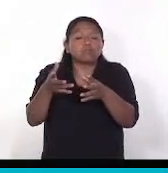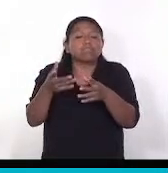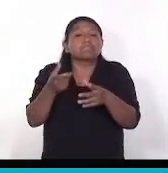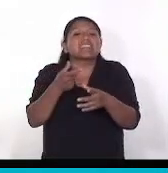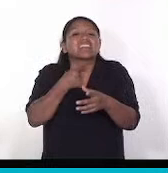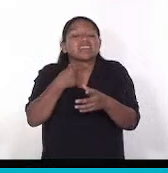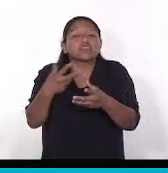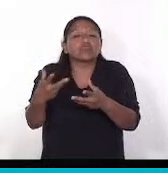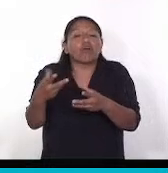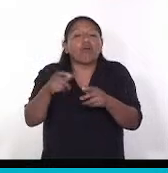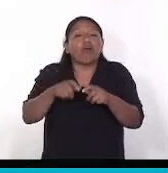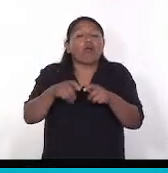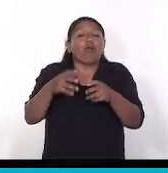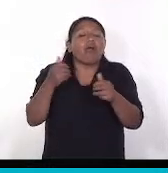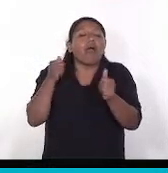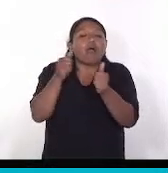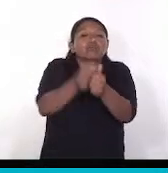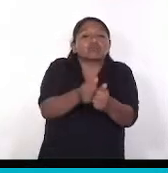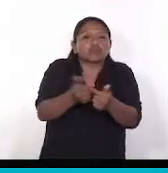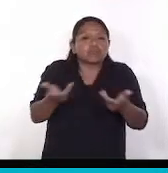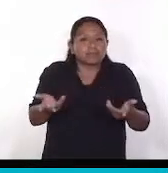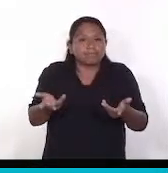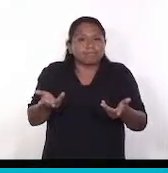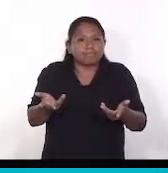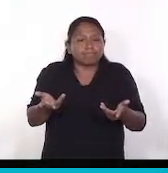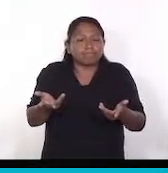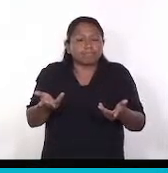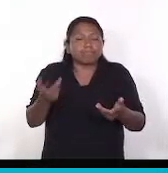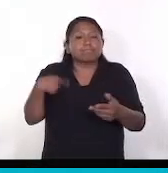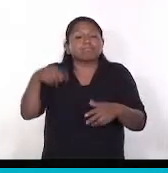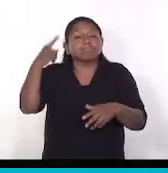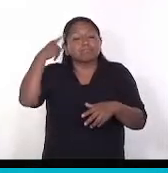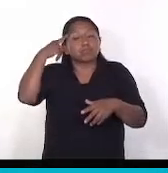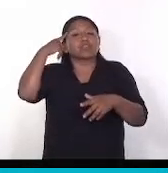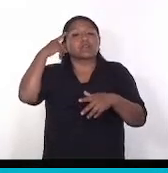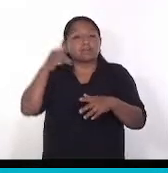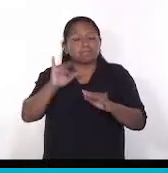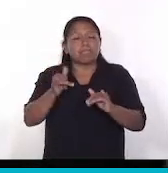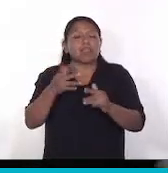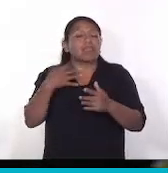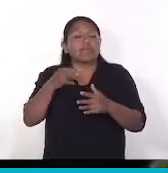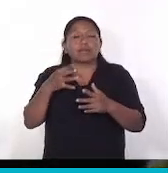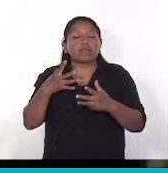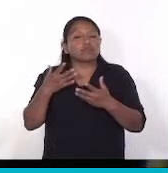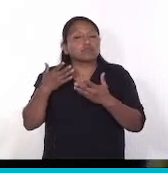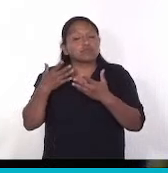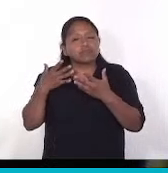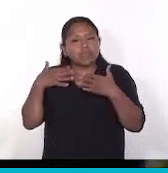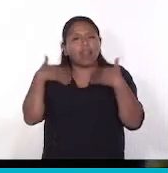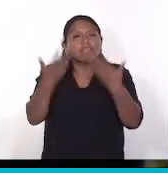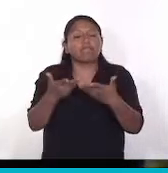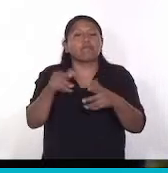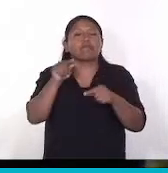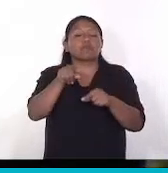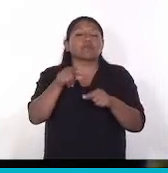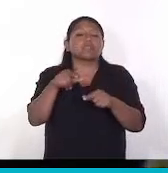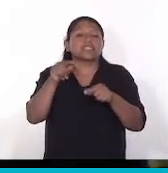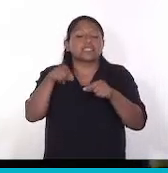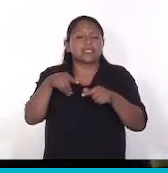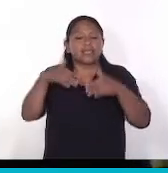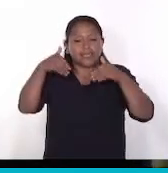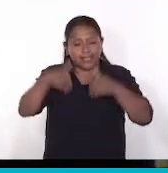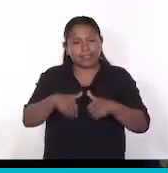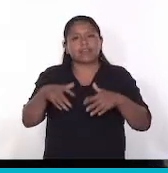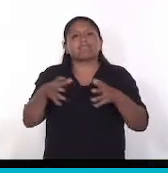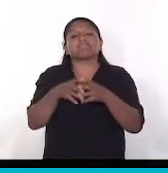intentó abusarla. Por eso creo yo que tenemos que solidarizarnos y por supuesto esta banca